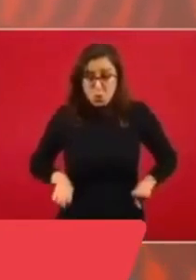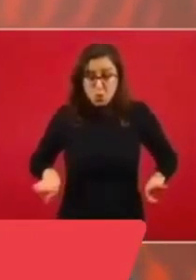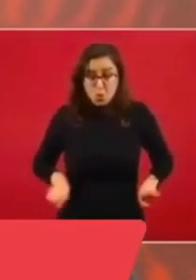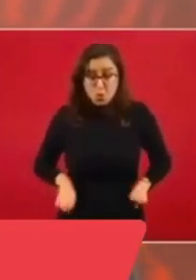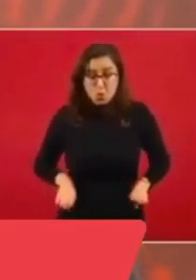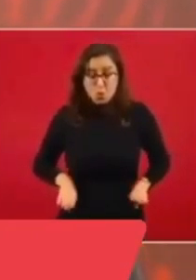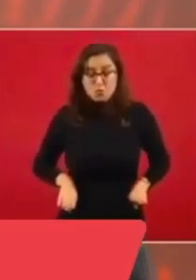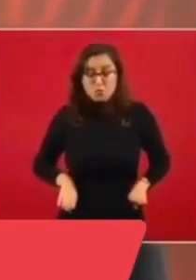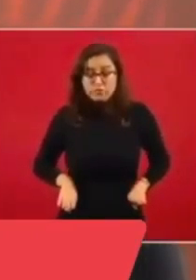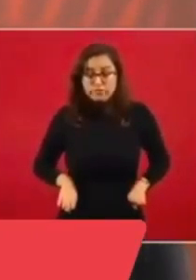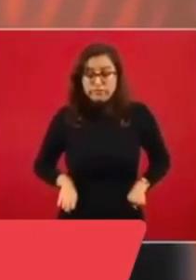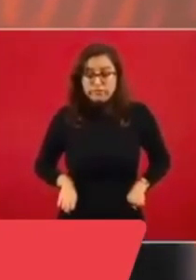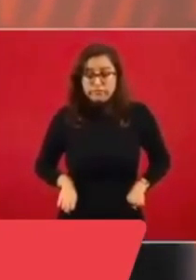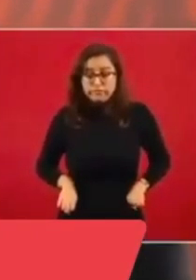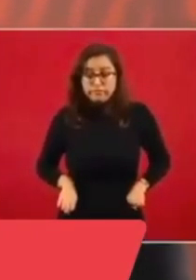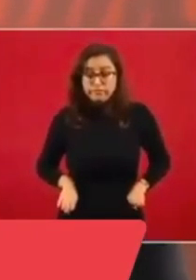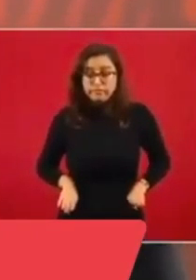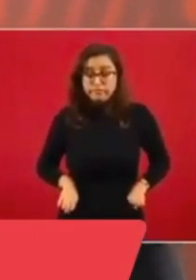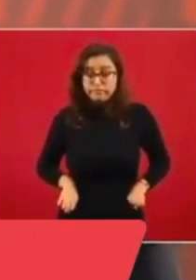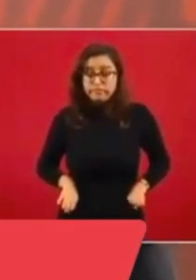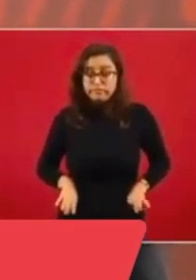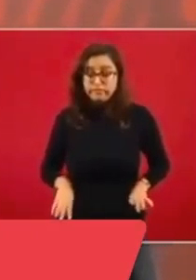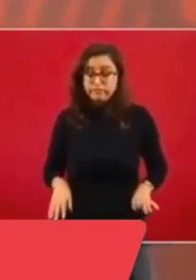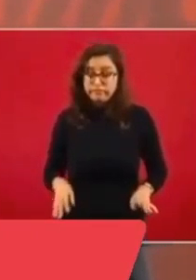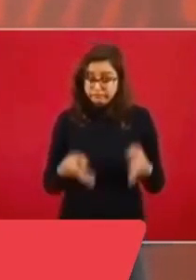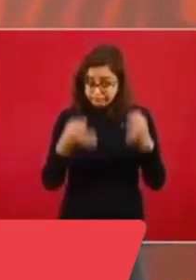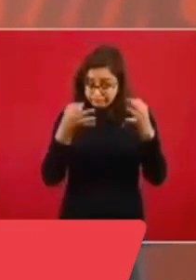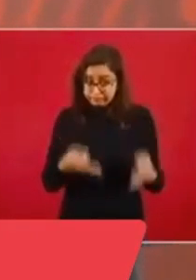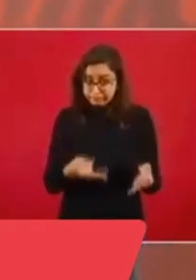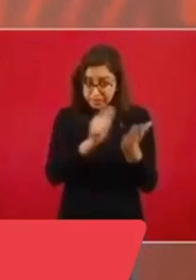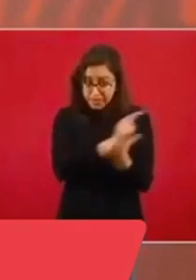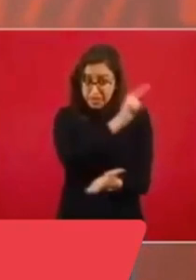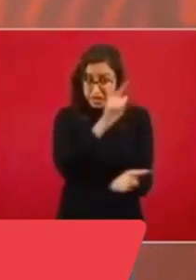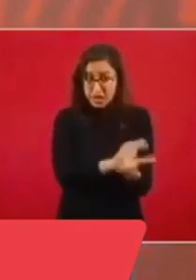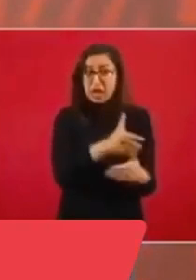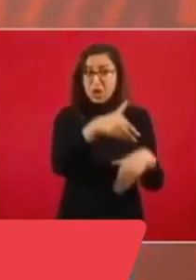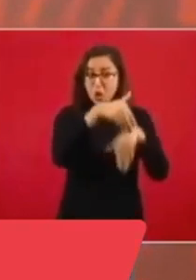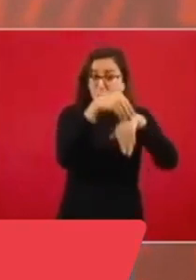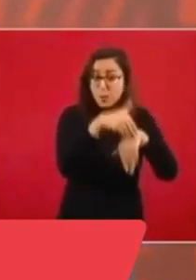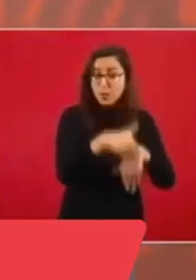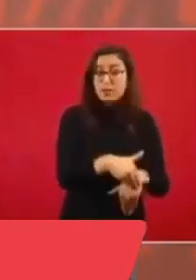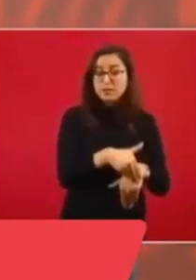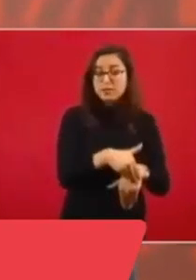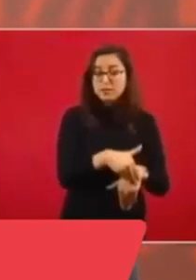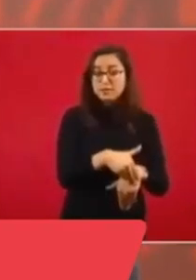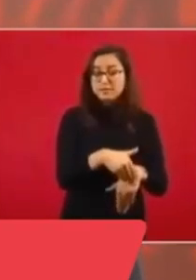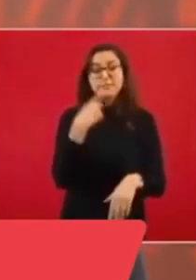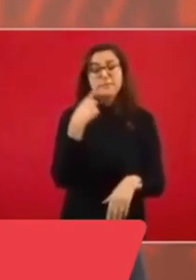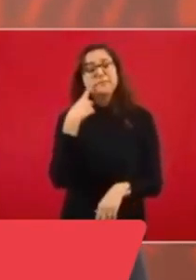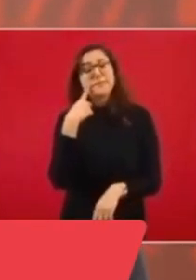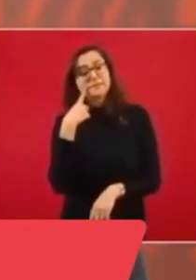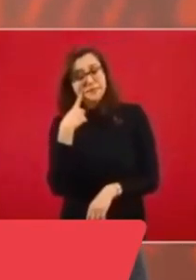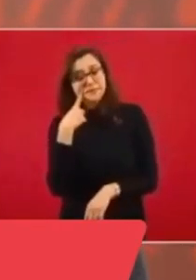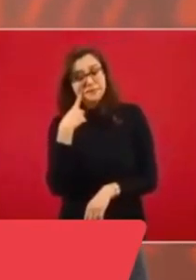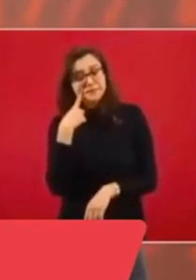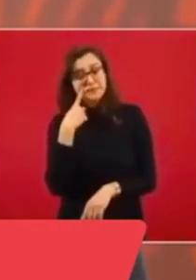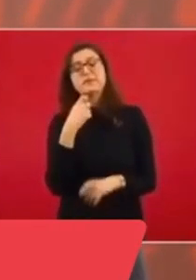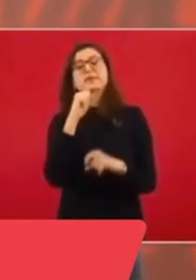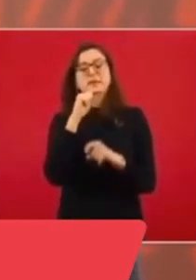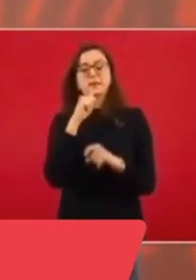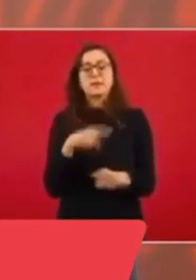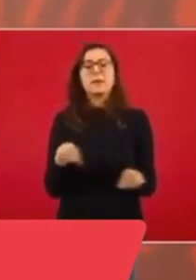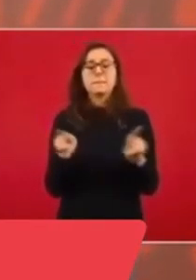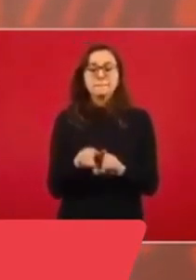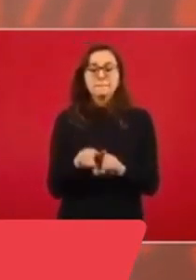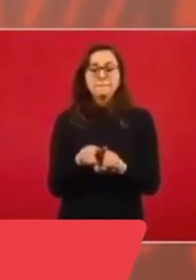en el aeropuerto estaba a 18 80 pues si no hay un gabinete no hay secretaria decir hoy vi que xavi que salió arturo herrera